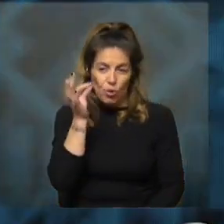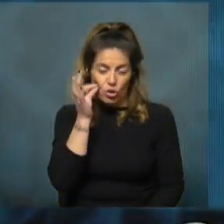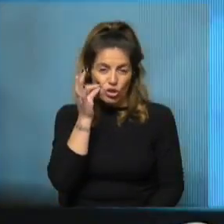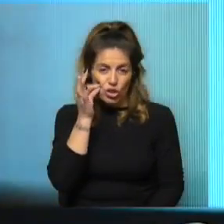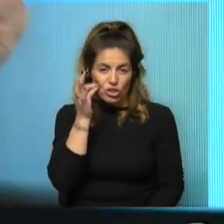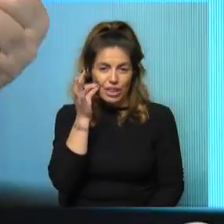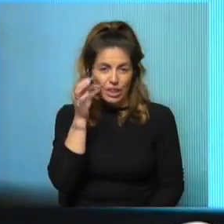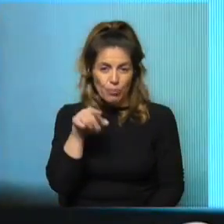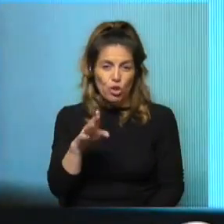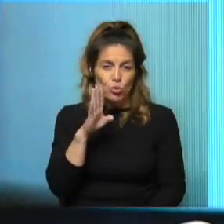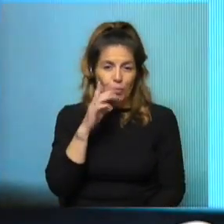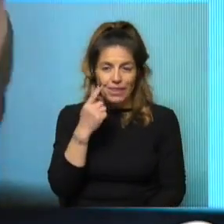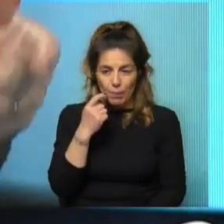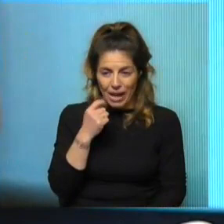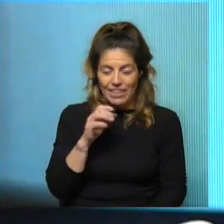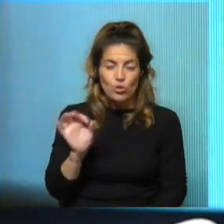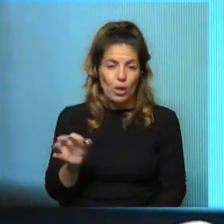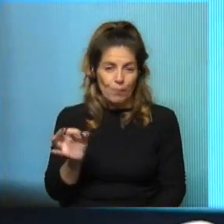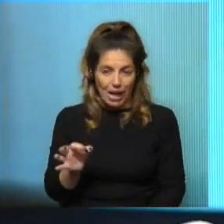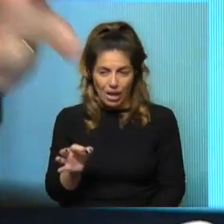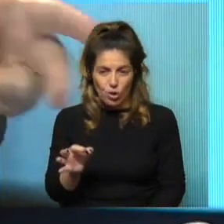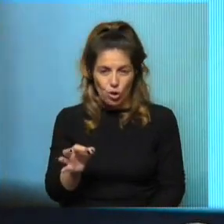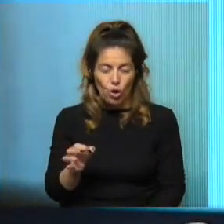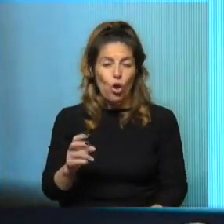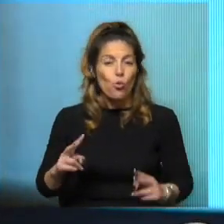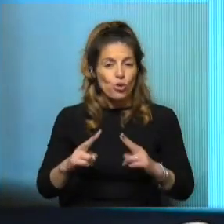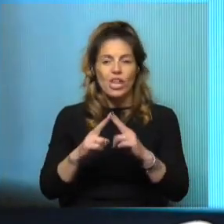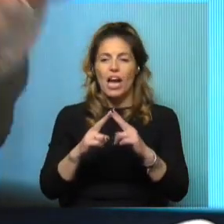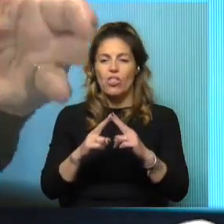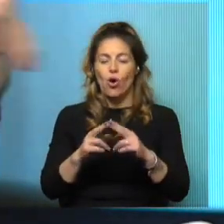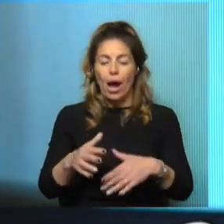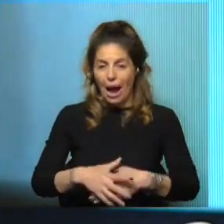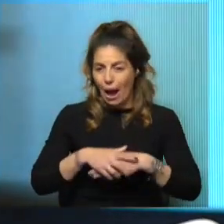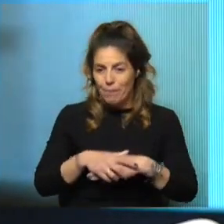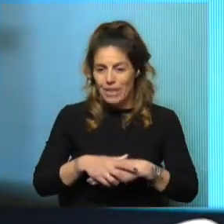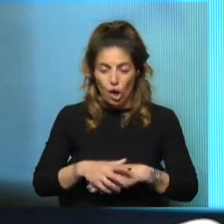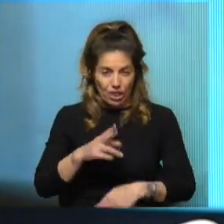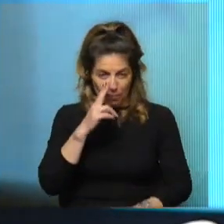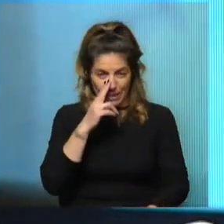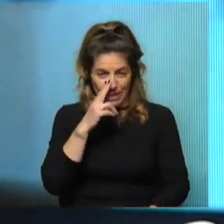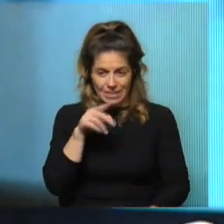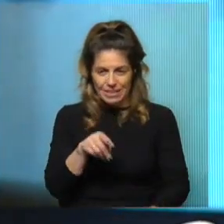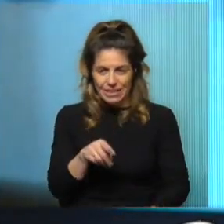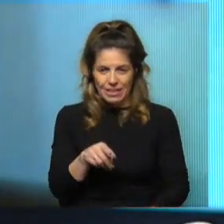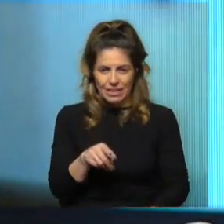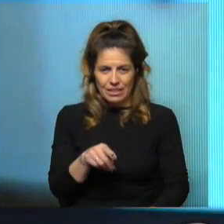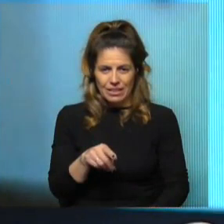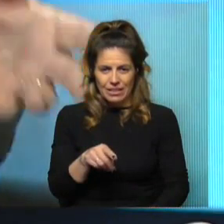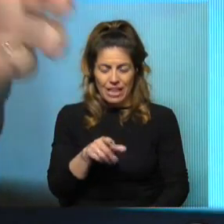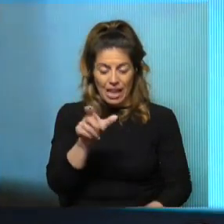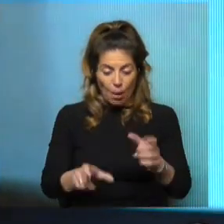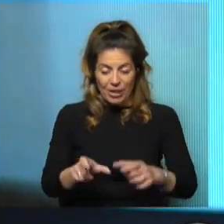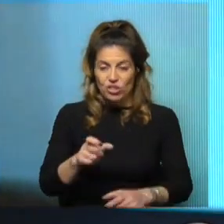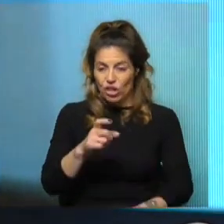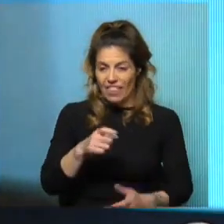testimonia sus padres sus hermanos su cuñado sus amigos de minas este la gente de